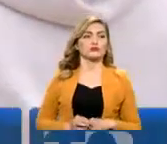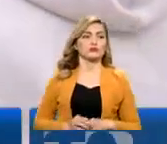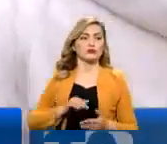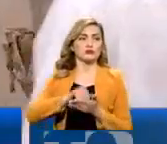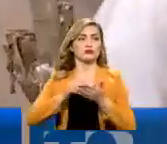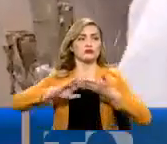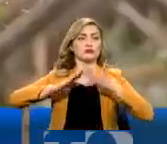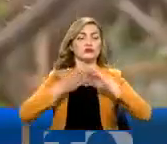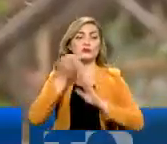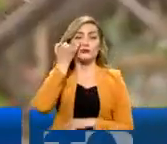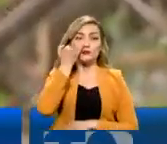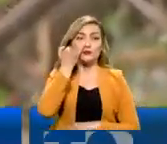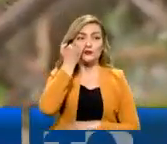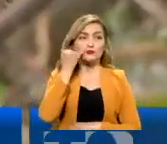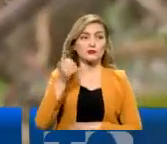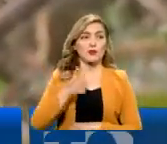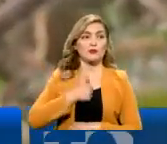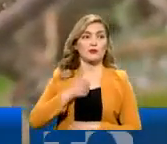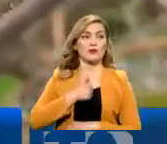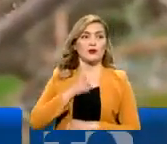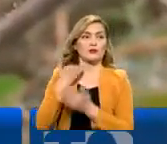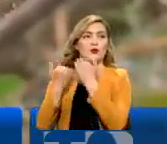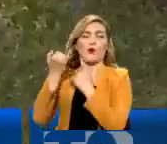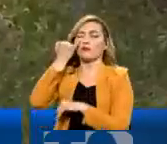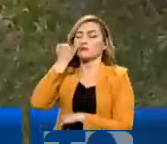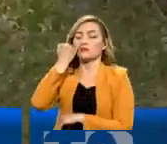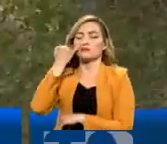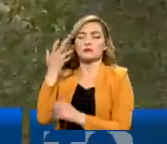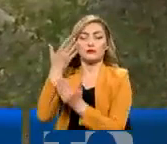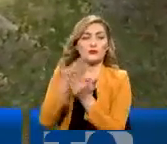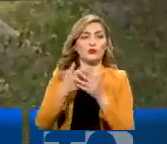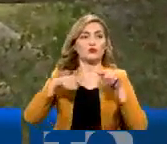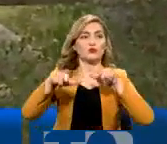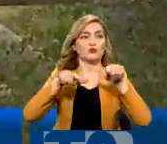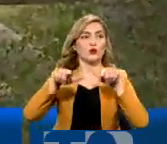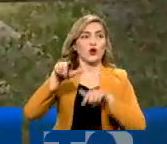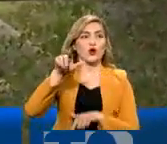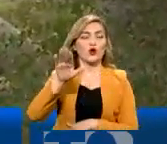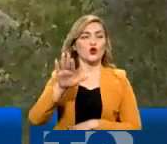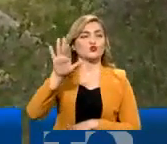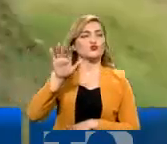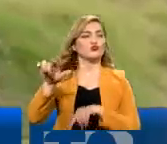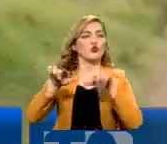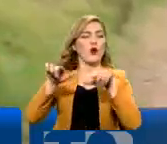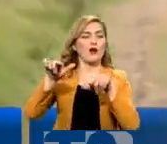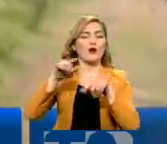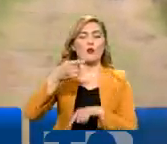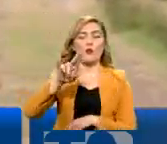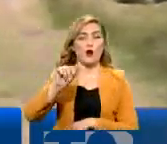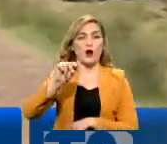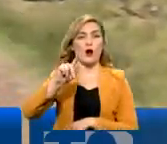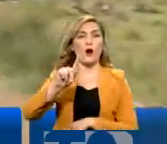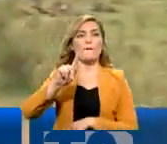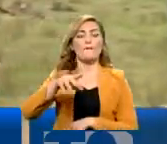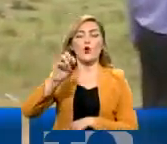Son miembros de una comunidad indígena que se autodenomina ancestral y que llegó hasta el sector de La Togya en Huangopolo, y allí se tomaron